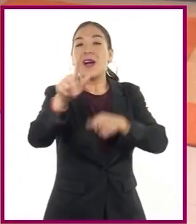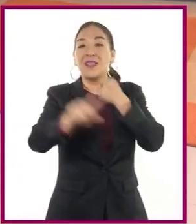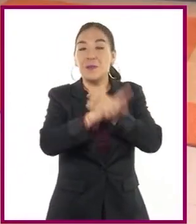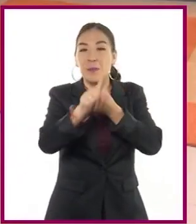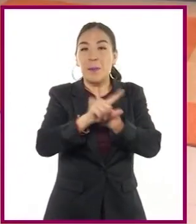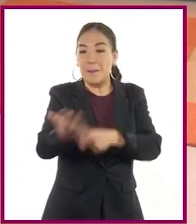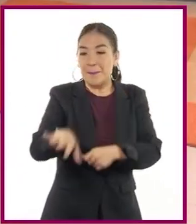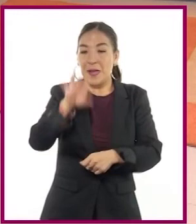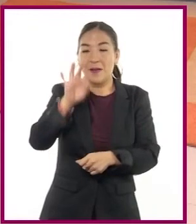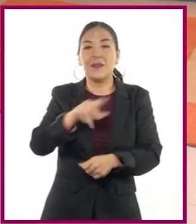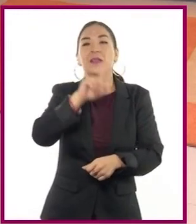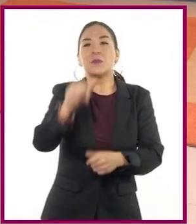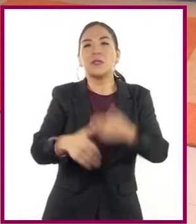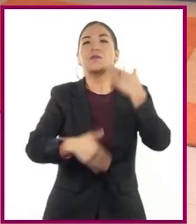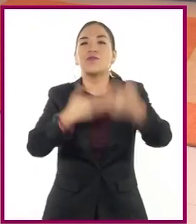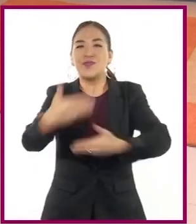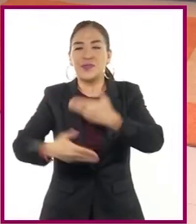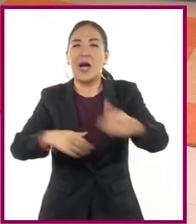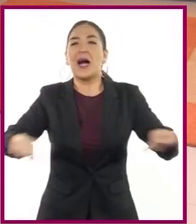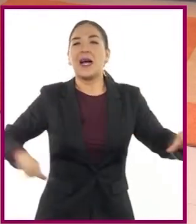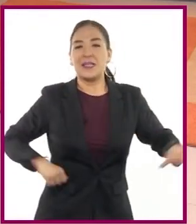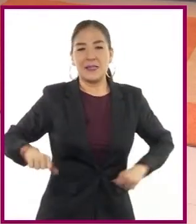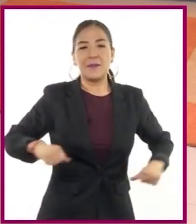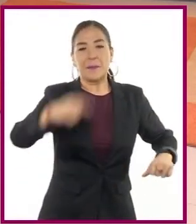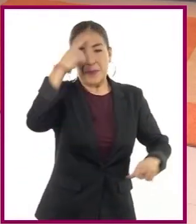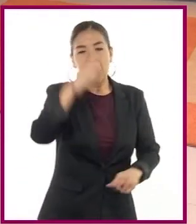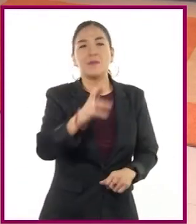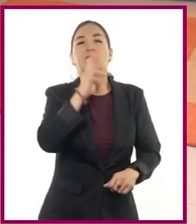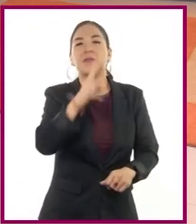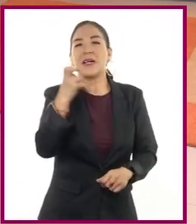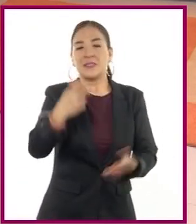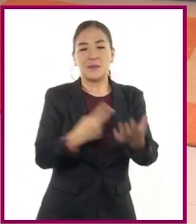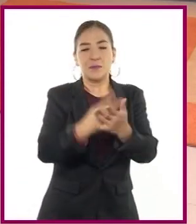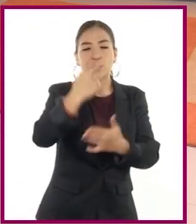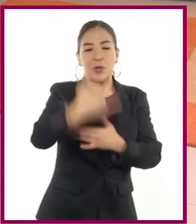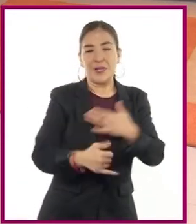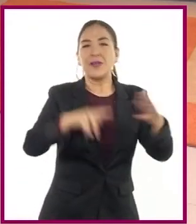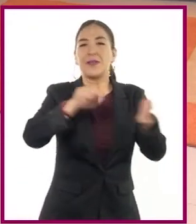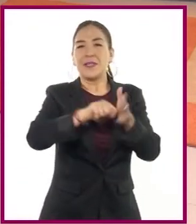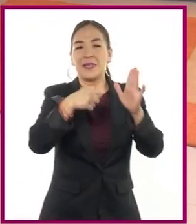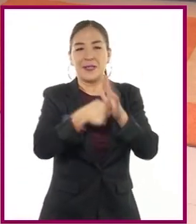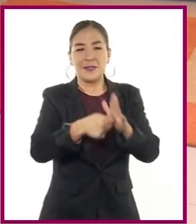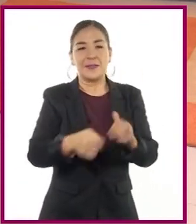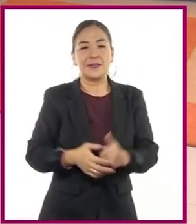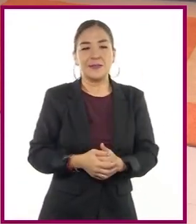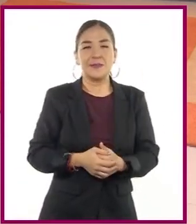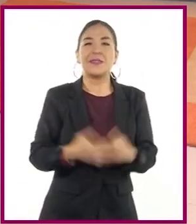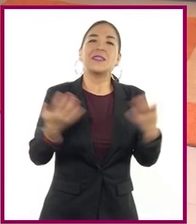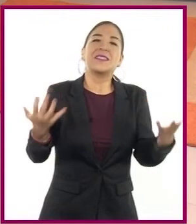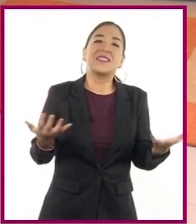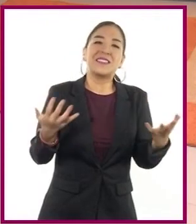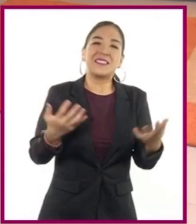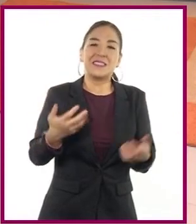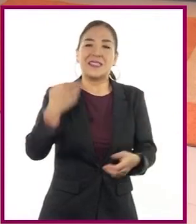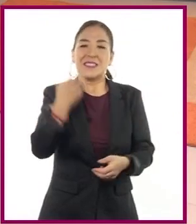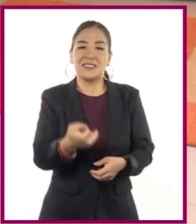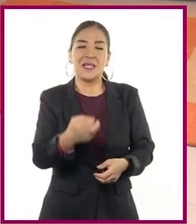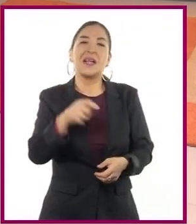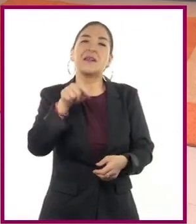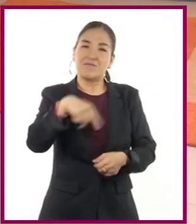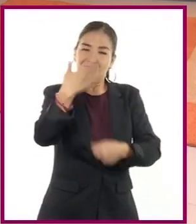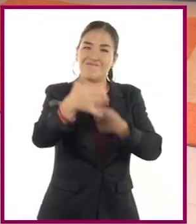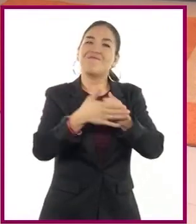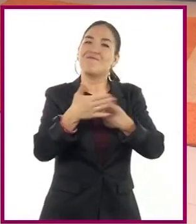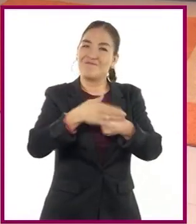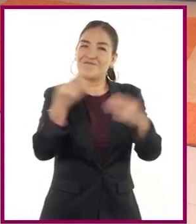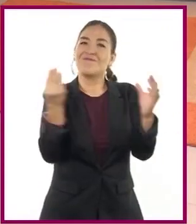muchas otras acciones que nos llevarán a desarrollar nuestro proyecto técnico. Uy, pero creo que lo veremos en la